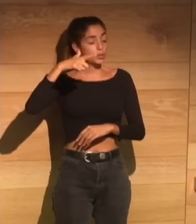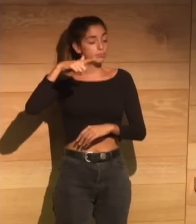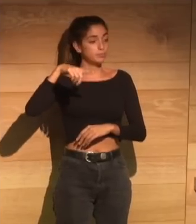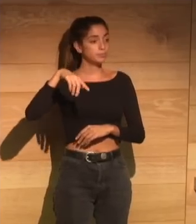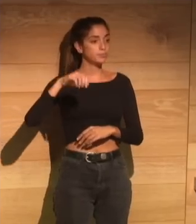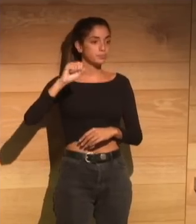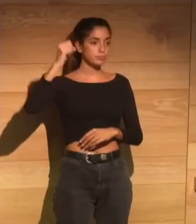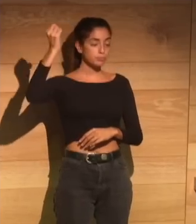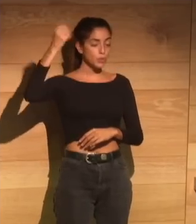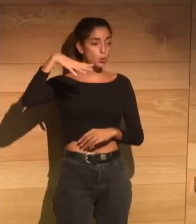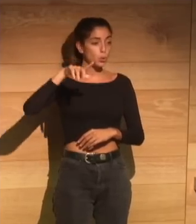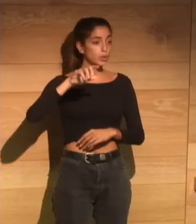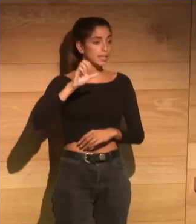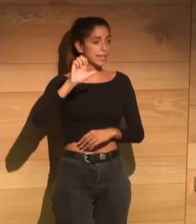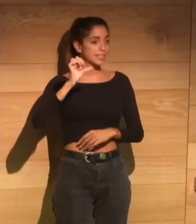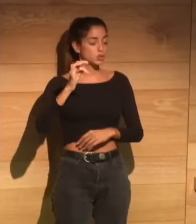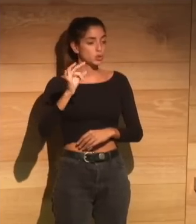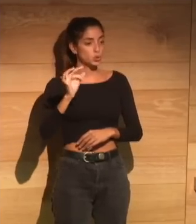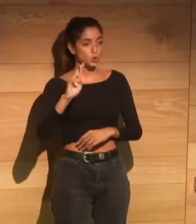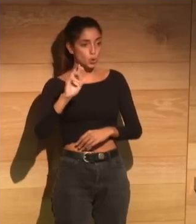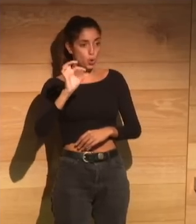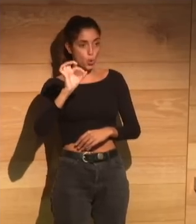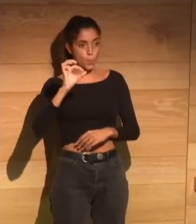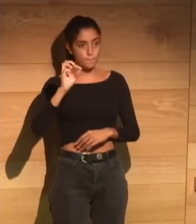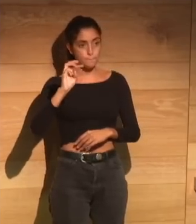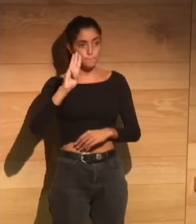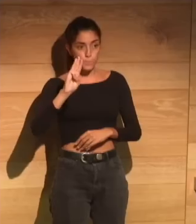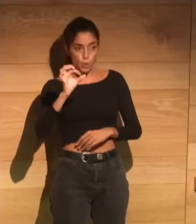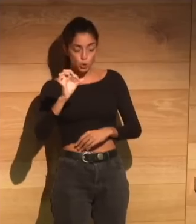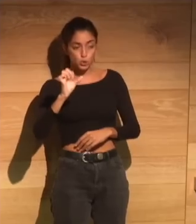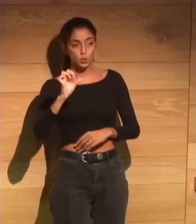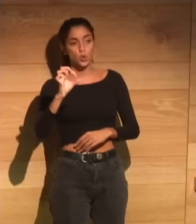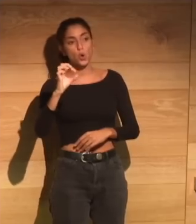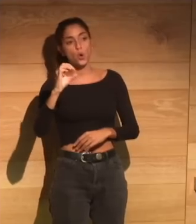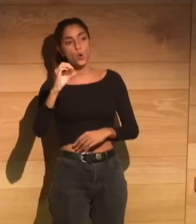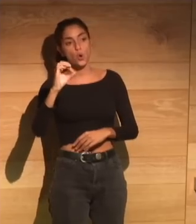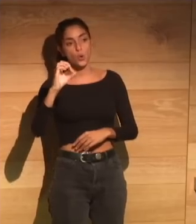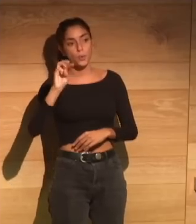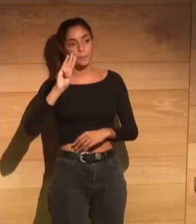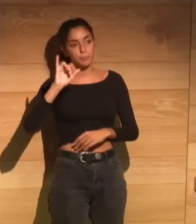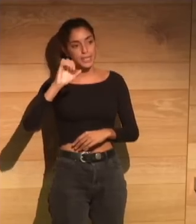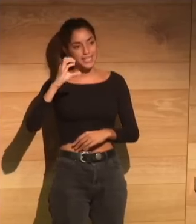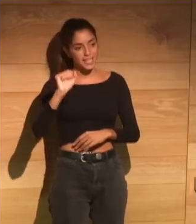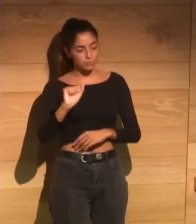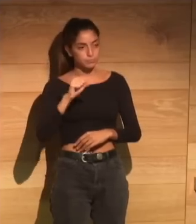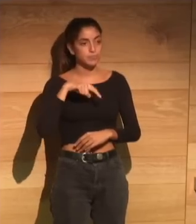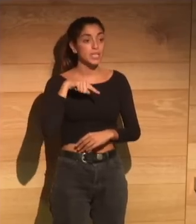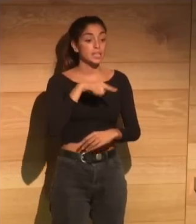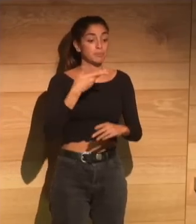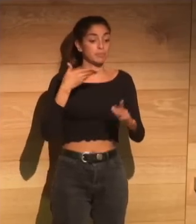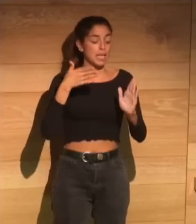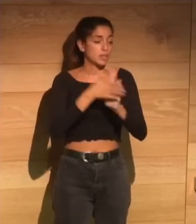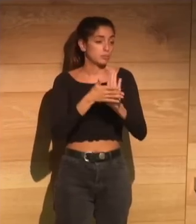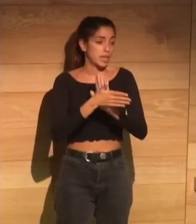empezaron a aplicarlo. Es decir, la luz estroboscópica ya habían estudiado que, como sucede